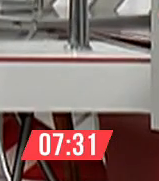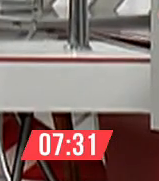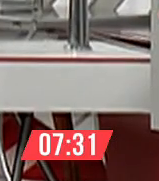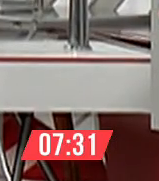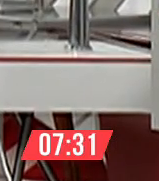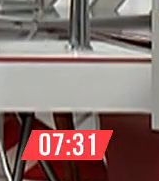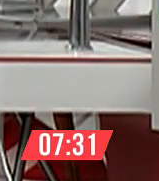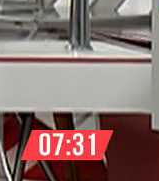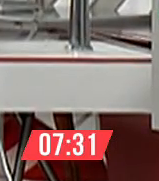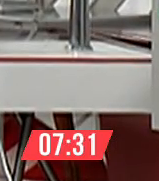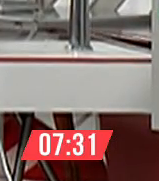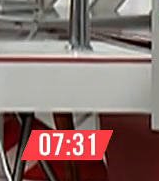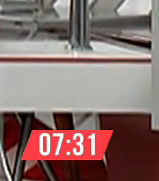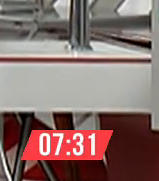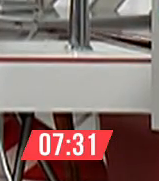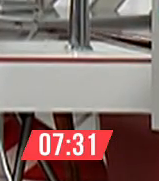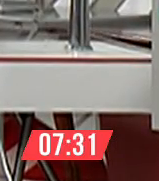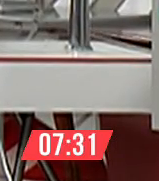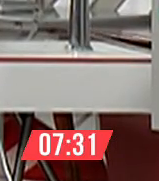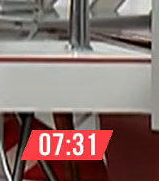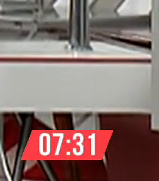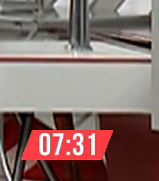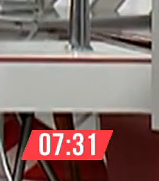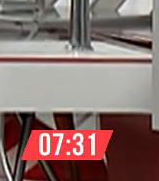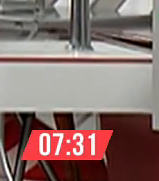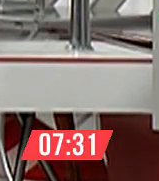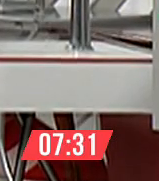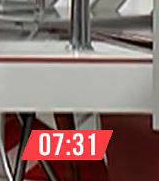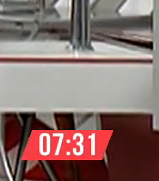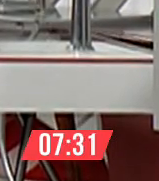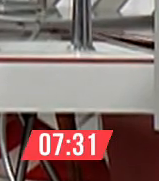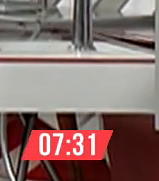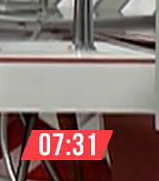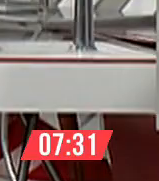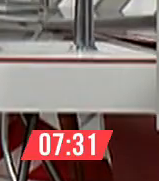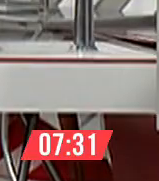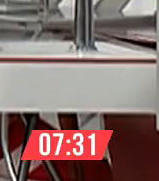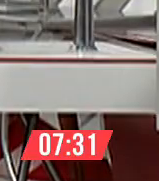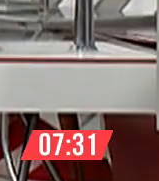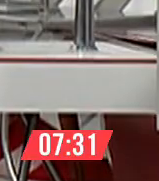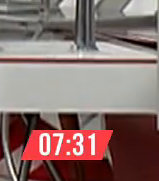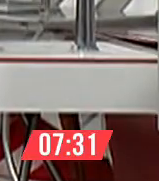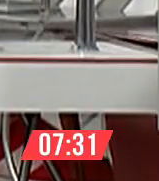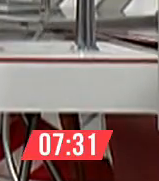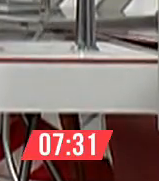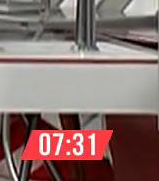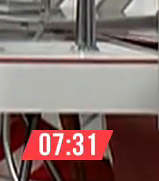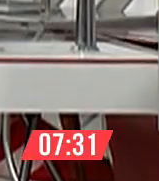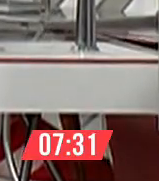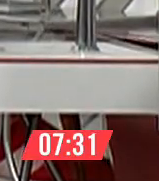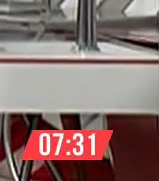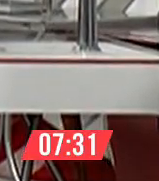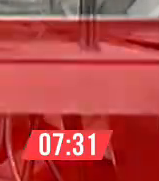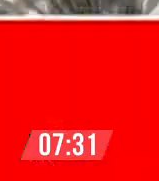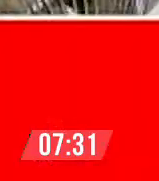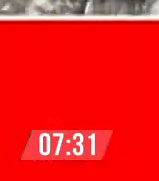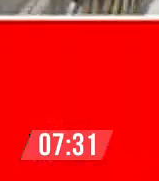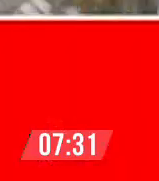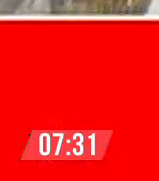este momento vamos a sacar la serie y el número del primer premio de esta noche de 80 millones de colones.